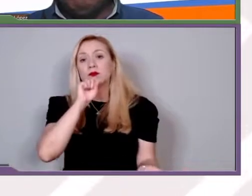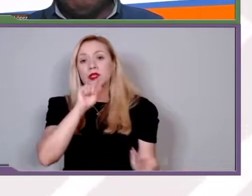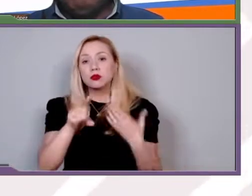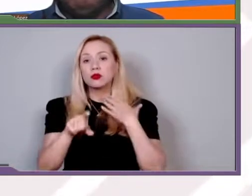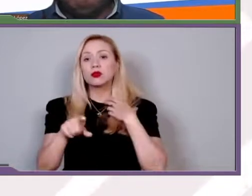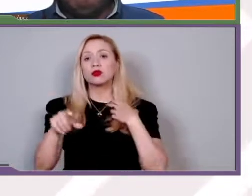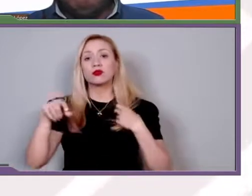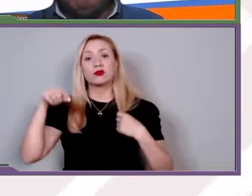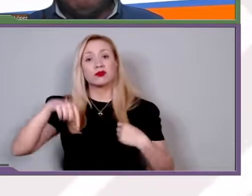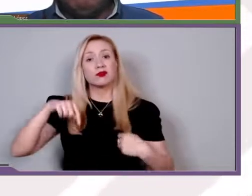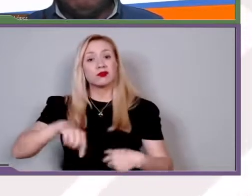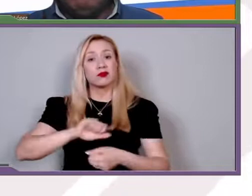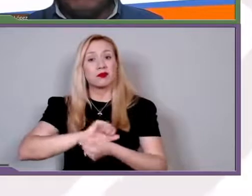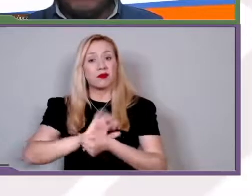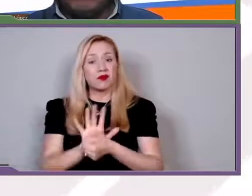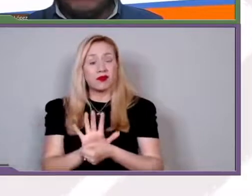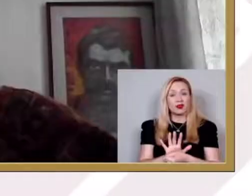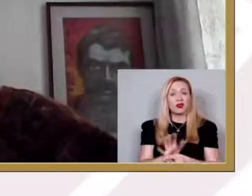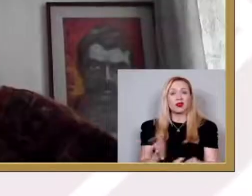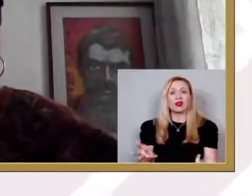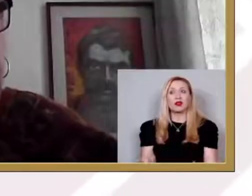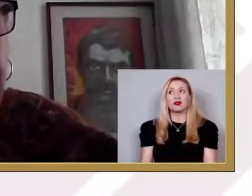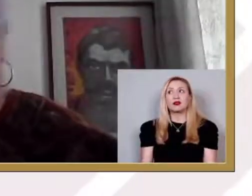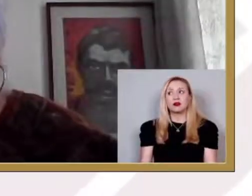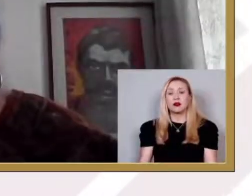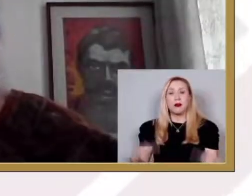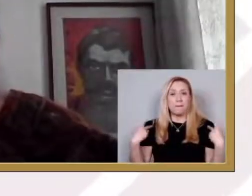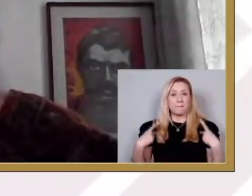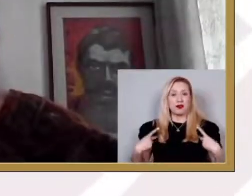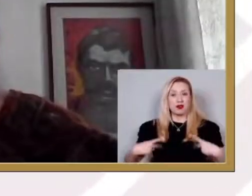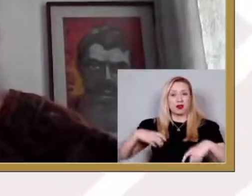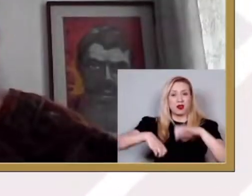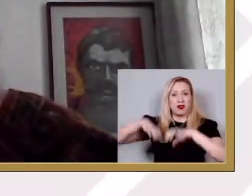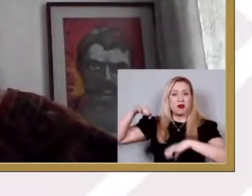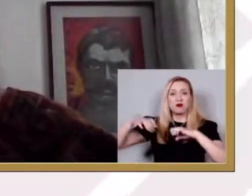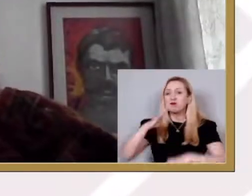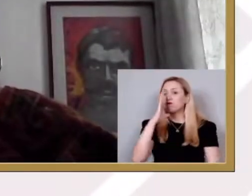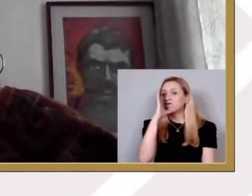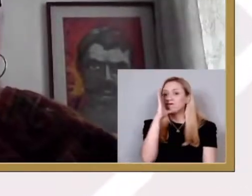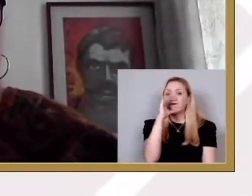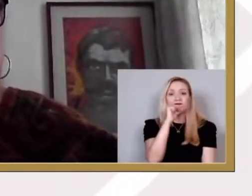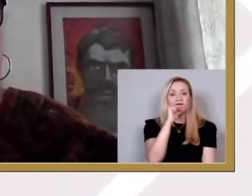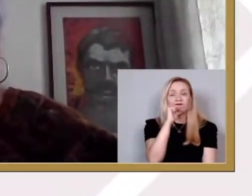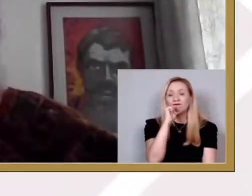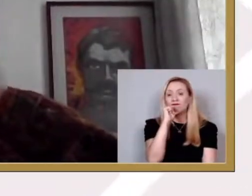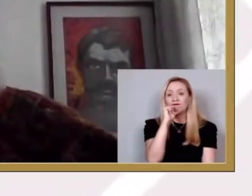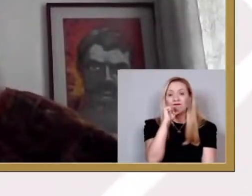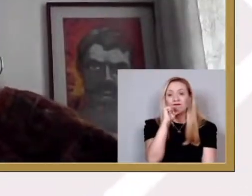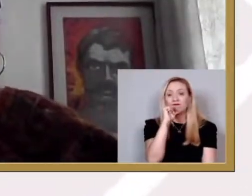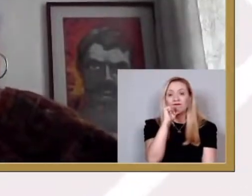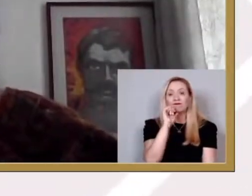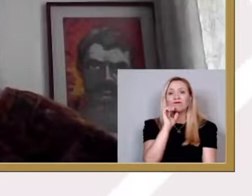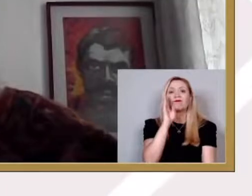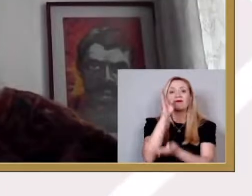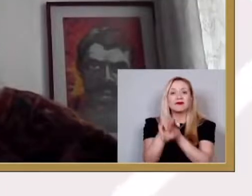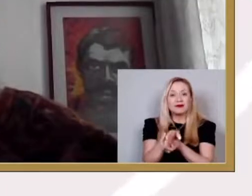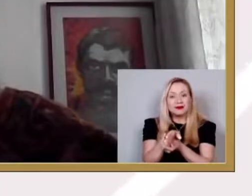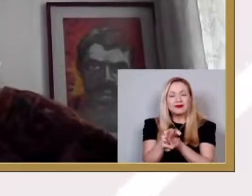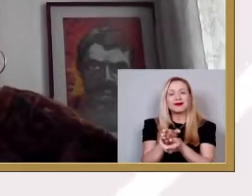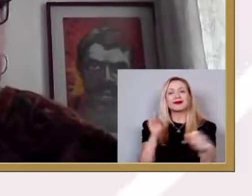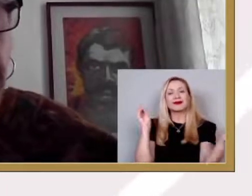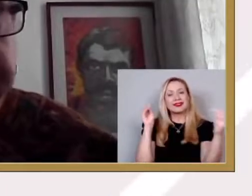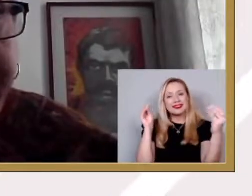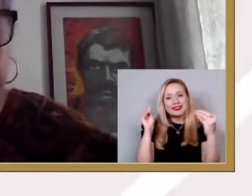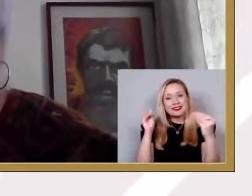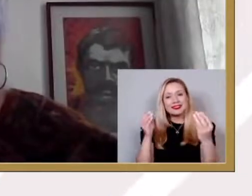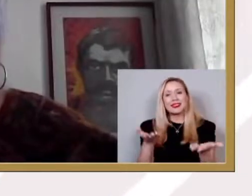la pandemia, esta pandemia, de que las personas mayores no podemos acudir a realizar las aclaraciones pertinentes